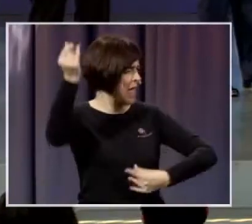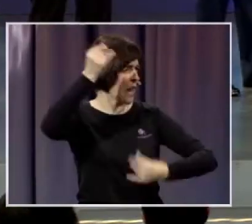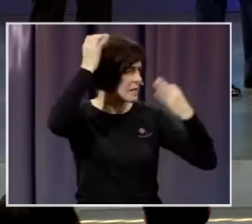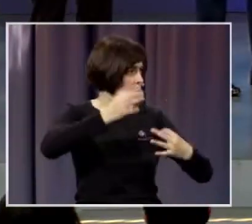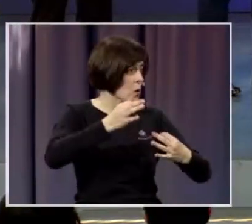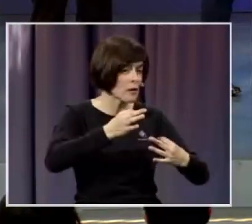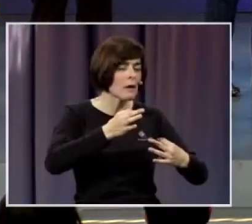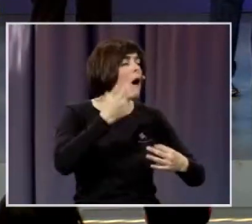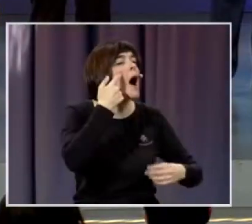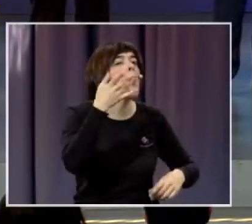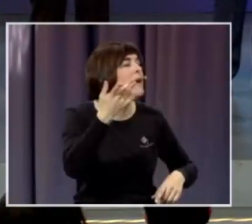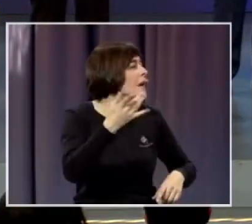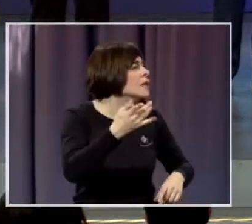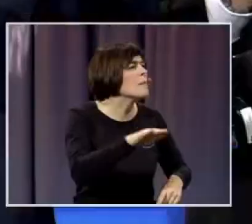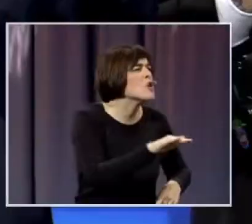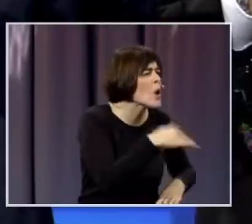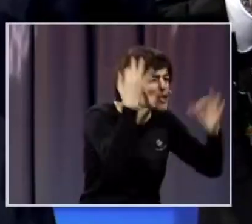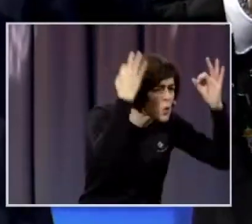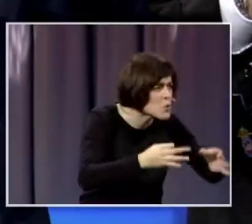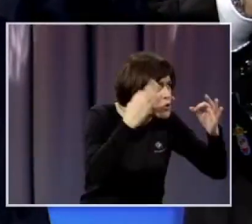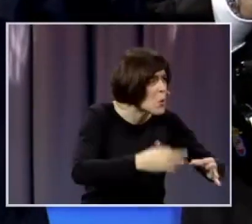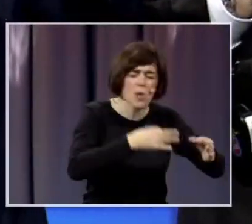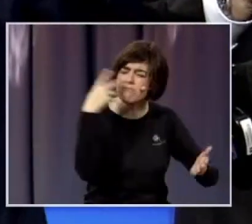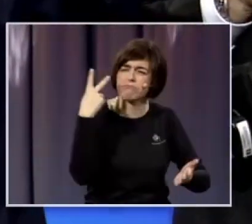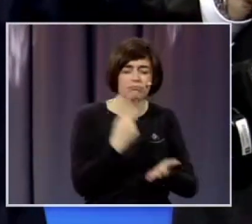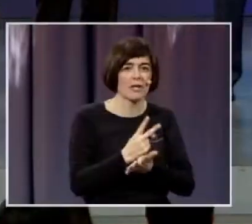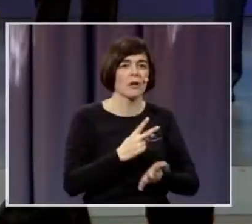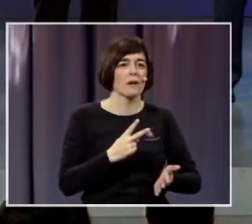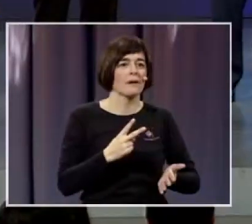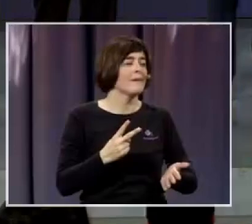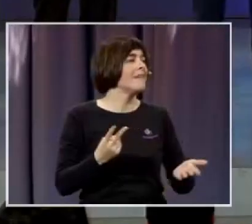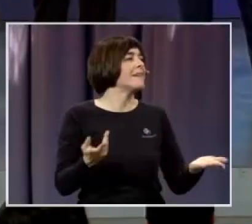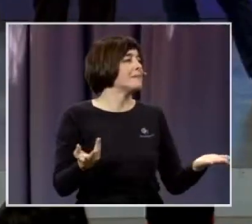eso me cortó la cabeza vamos a ver qué